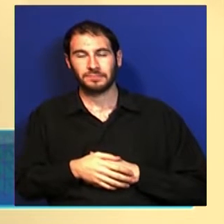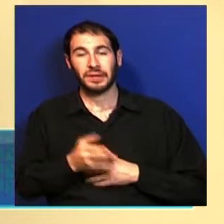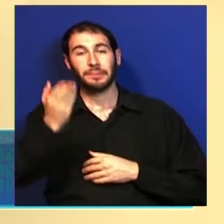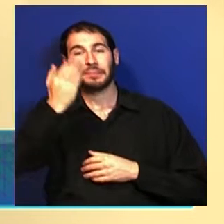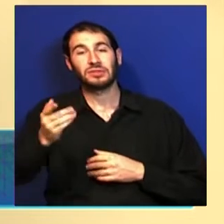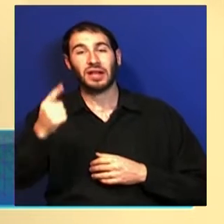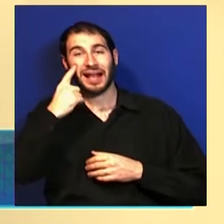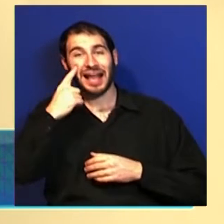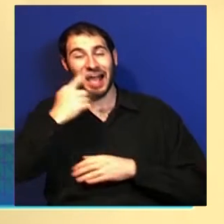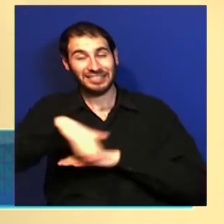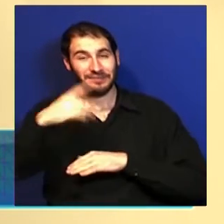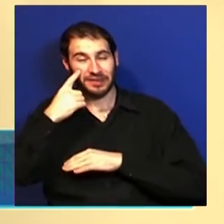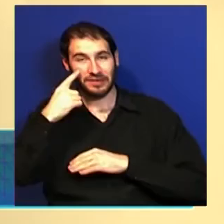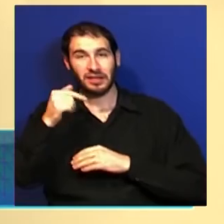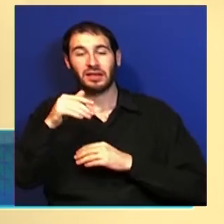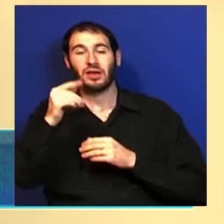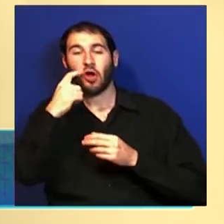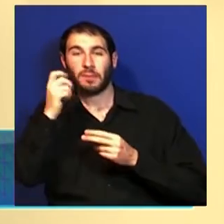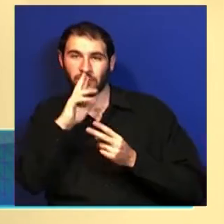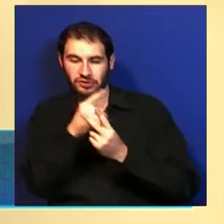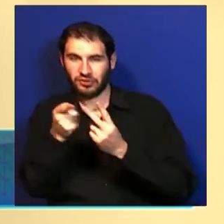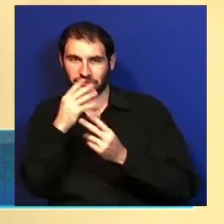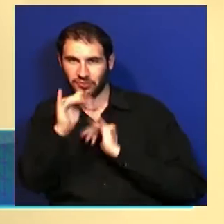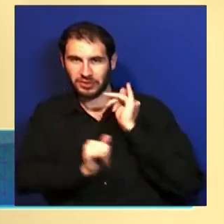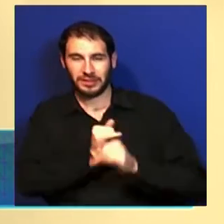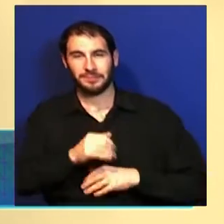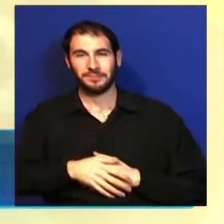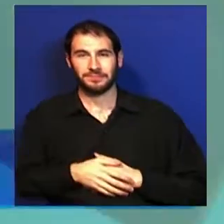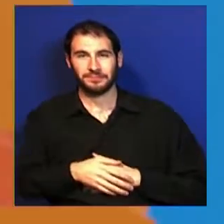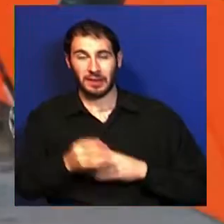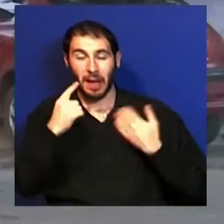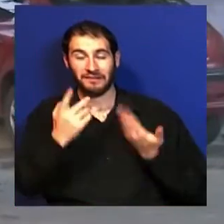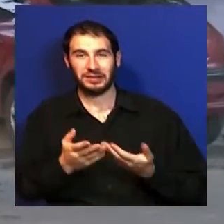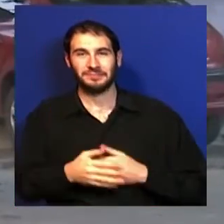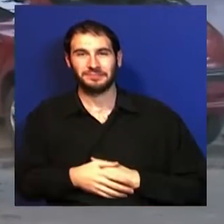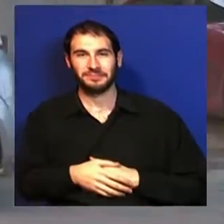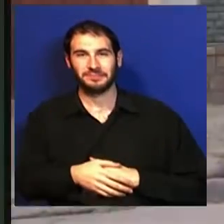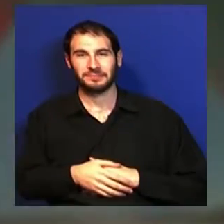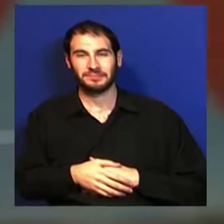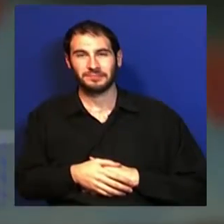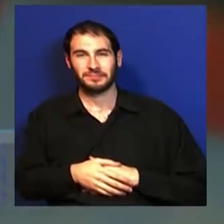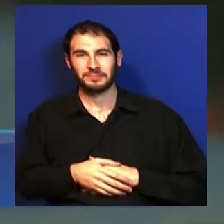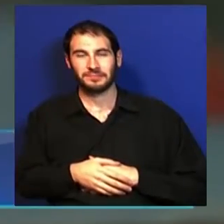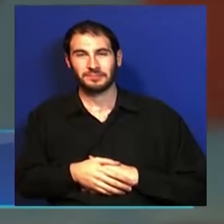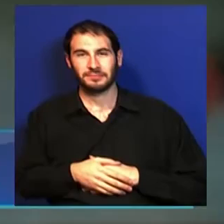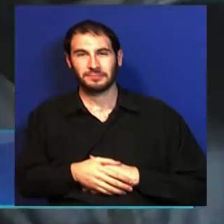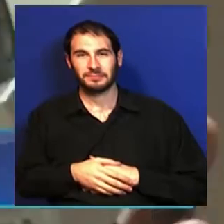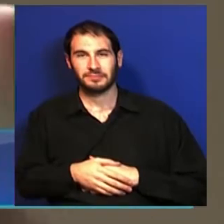personas en situación de calle, Alejandro y Cristina, que brindaron también su testimonio. Así que compartamos la nota.